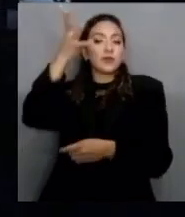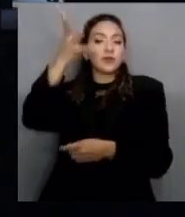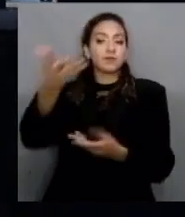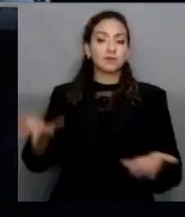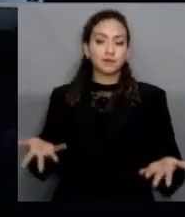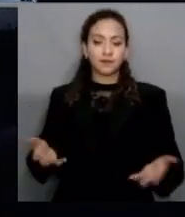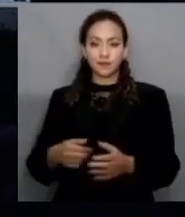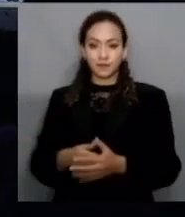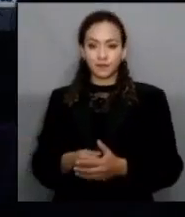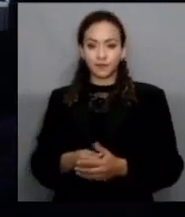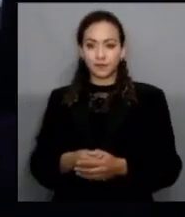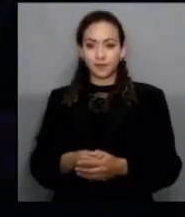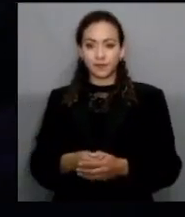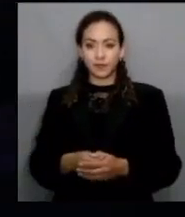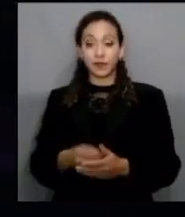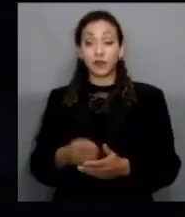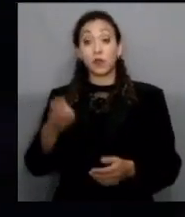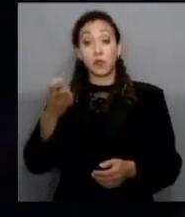ello